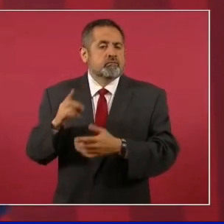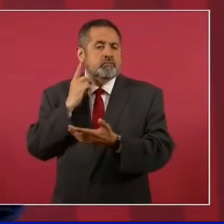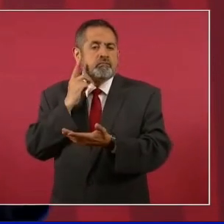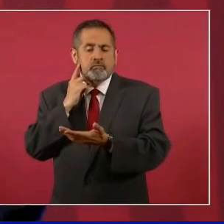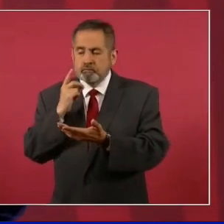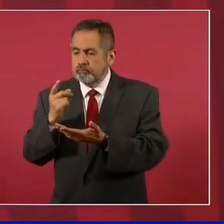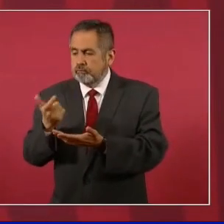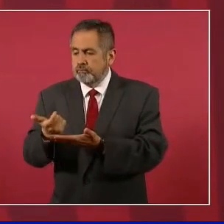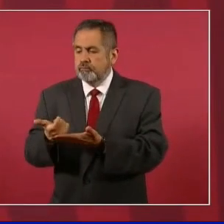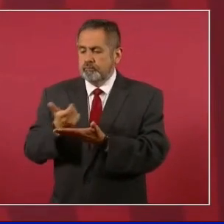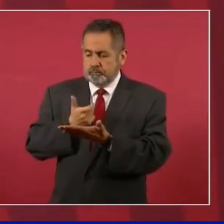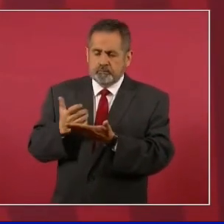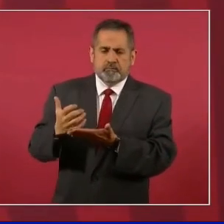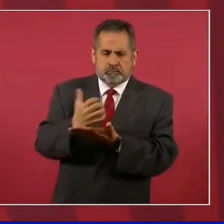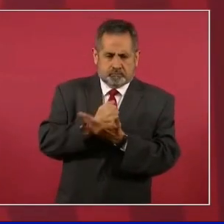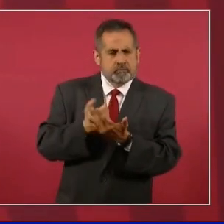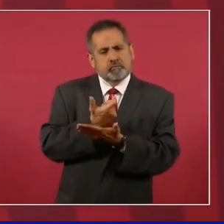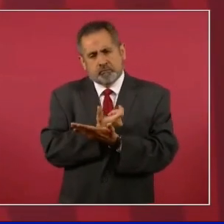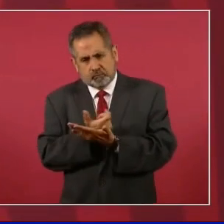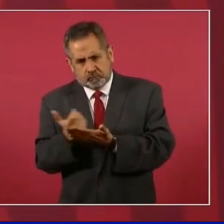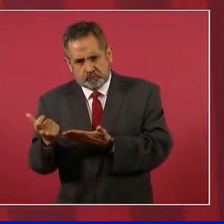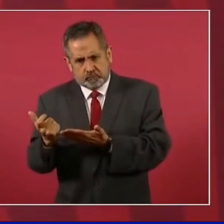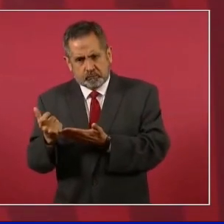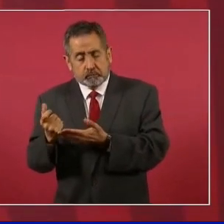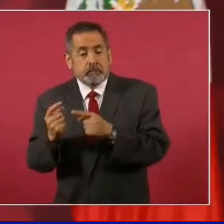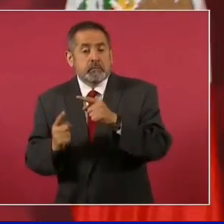se le daba un presupuesto